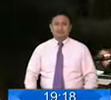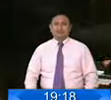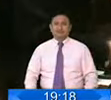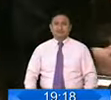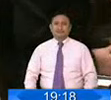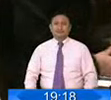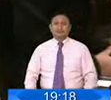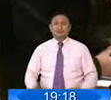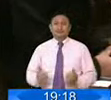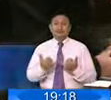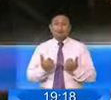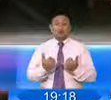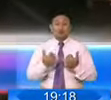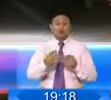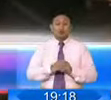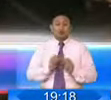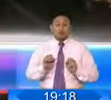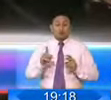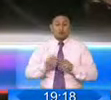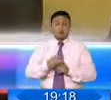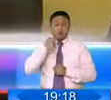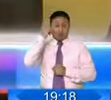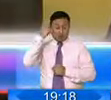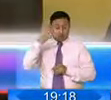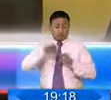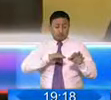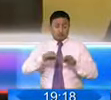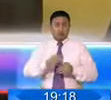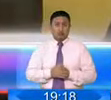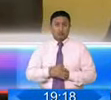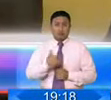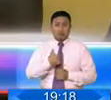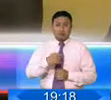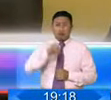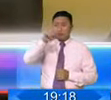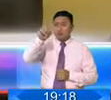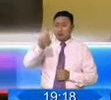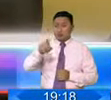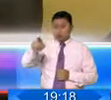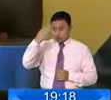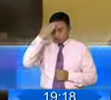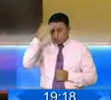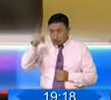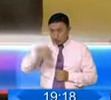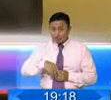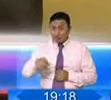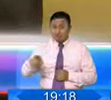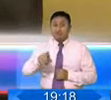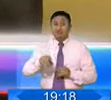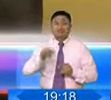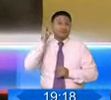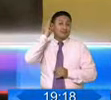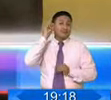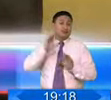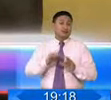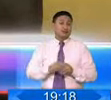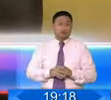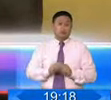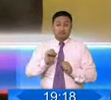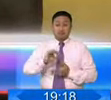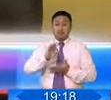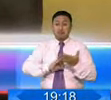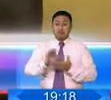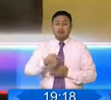que esta sería la oportunidad de Correa para aclarar la situación. Y le vamos a preguntar si él sabía que su secretaria aprobó los